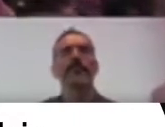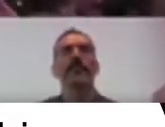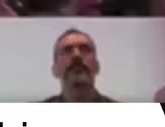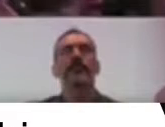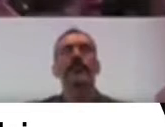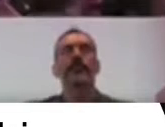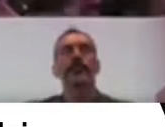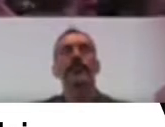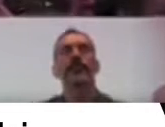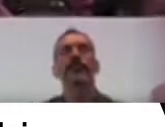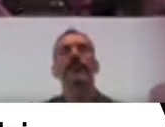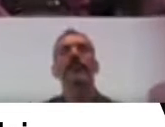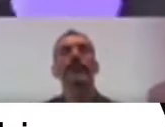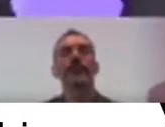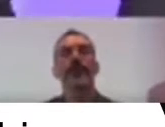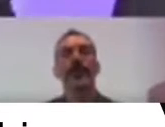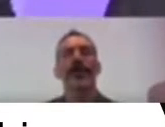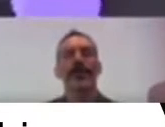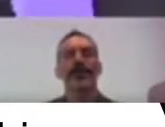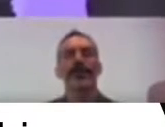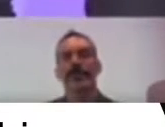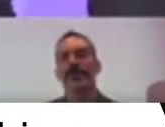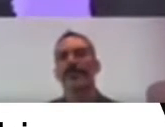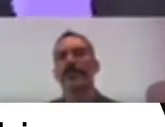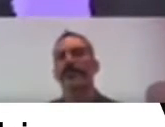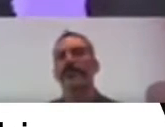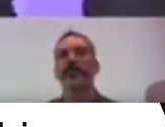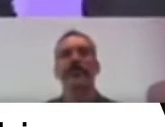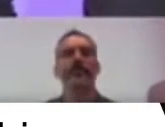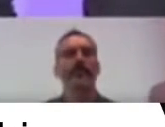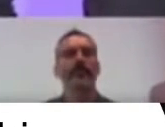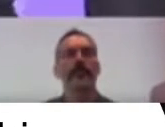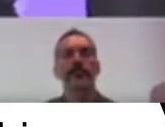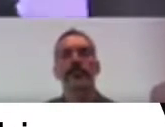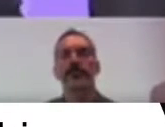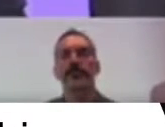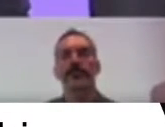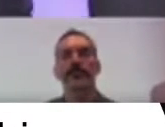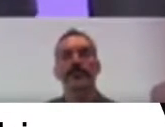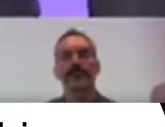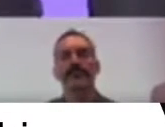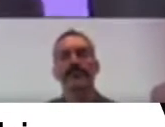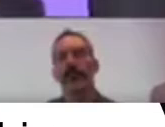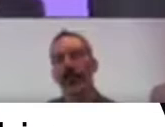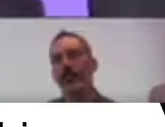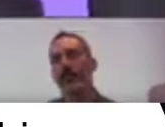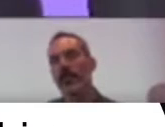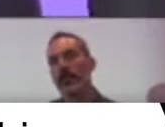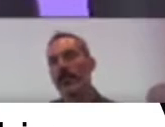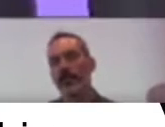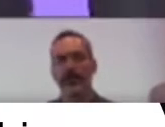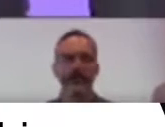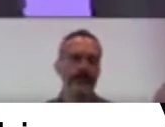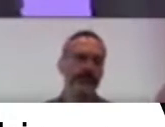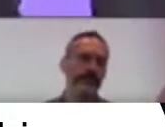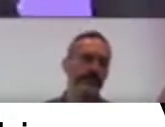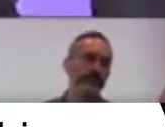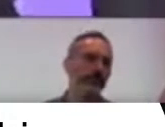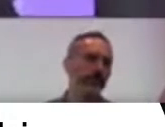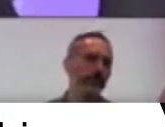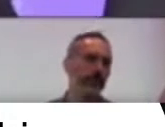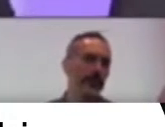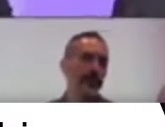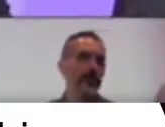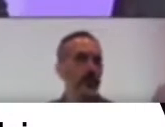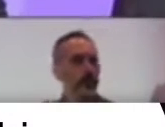Muchas gracias por acompañarnos. Sin duda alguna hemos logrado resultados importantes, pero aún hay pendientes que